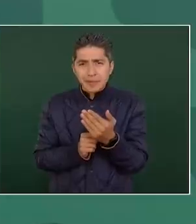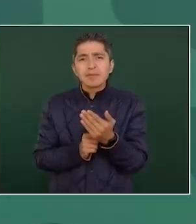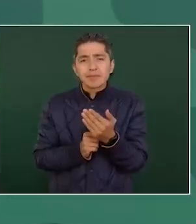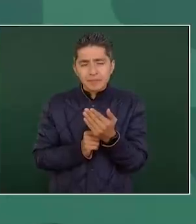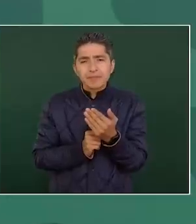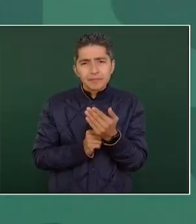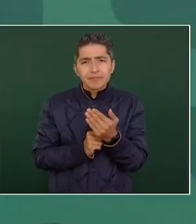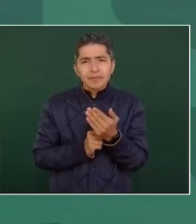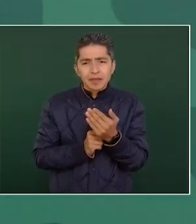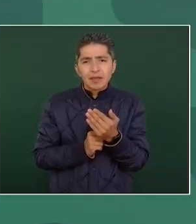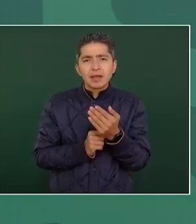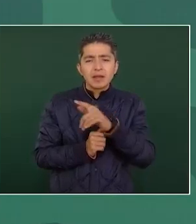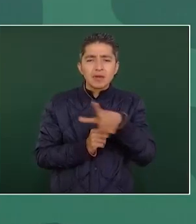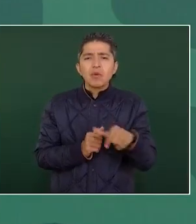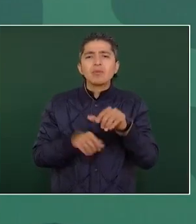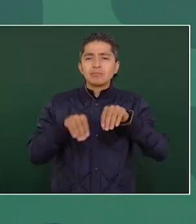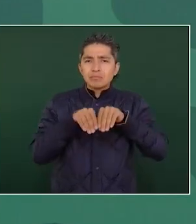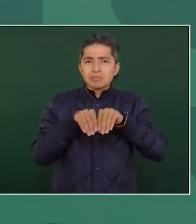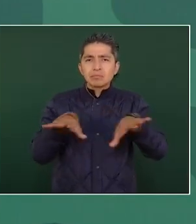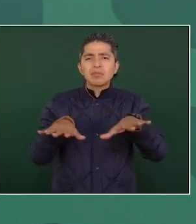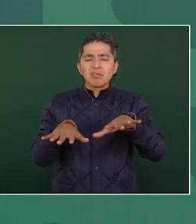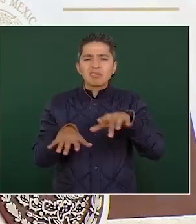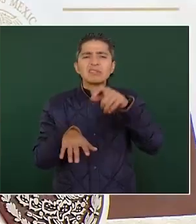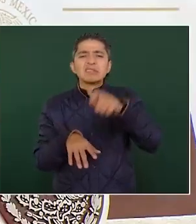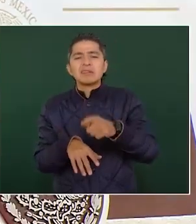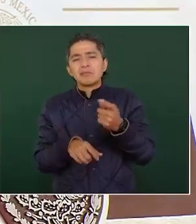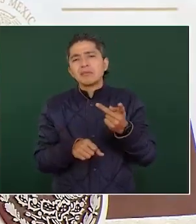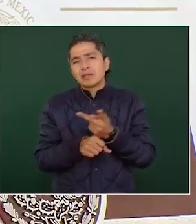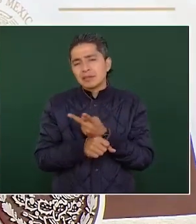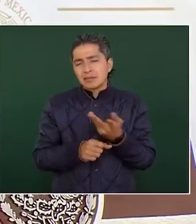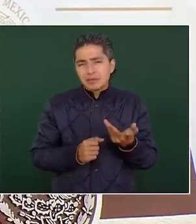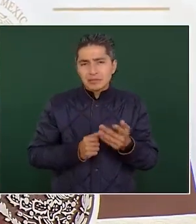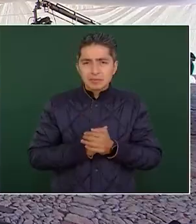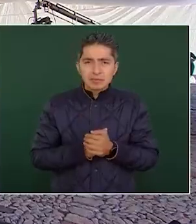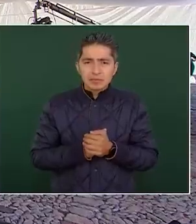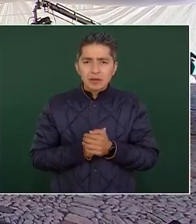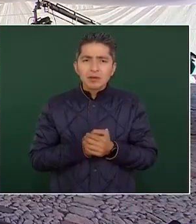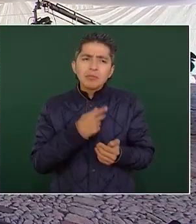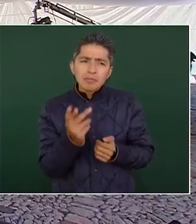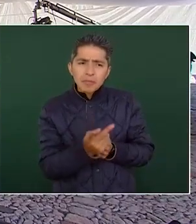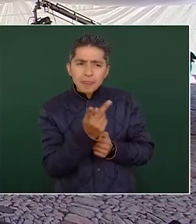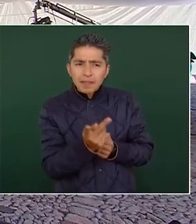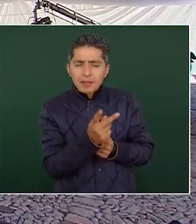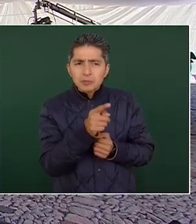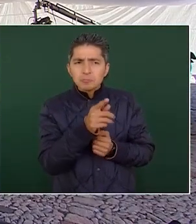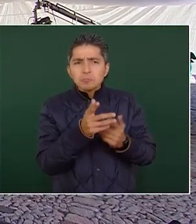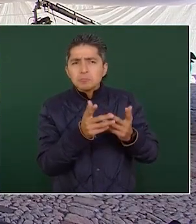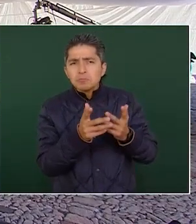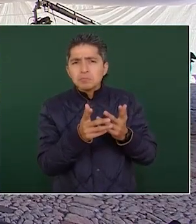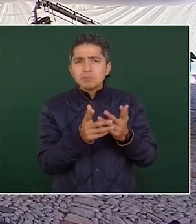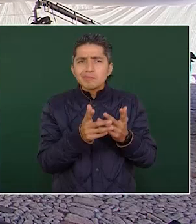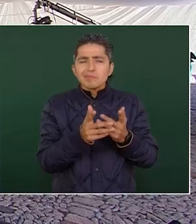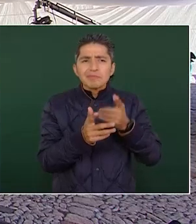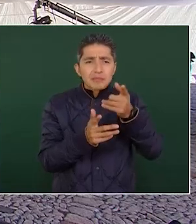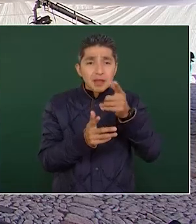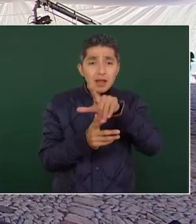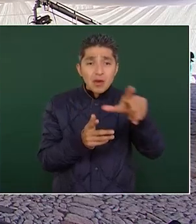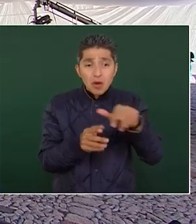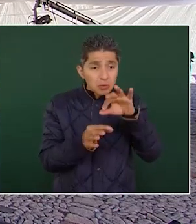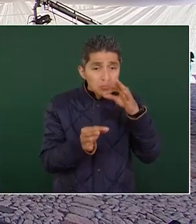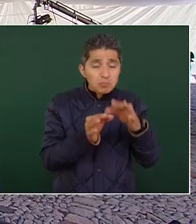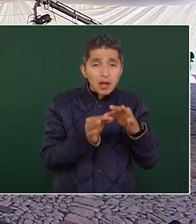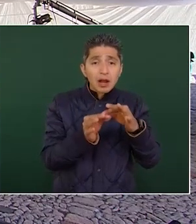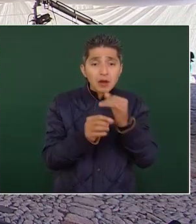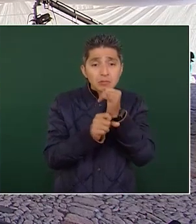dé a conocer lo que sucedió. ¿Y se van a estar dando como algunos reportes justamente de lo que se vayan